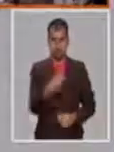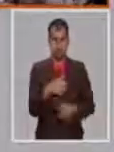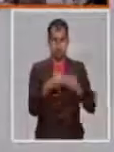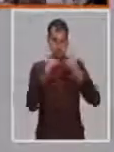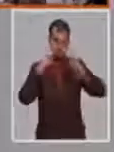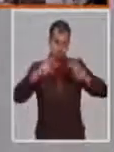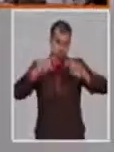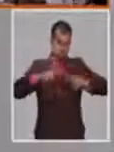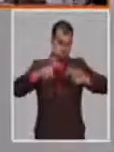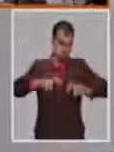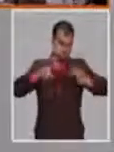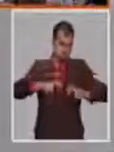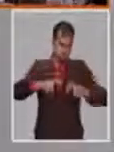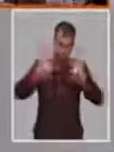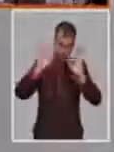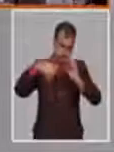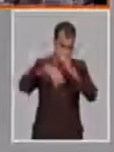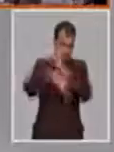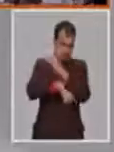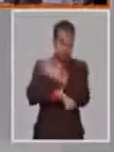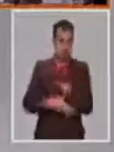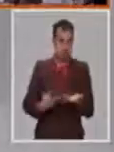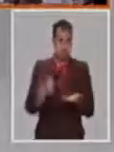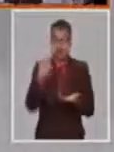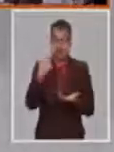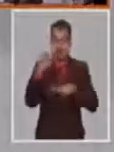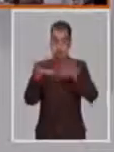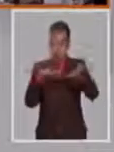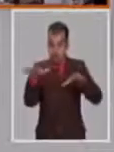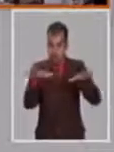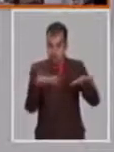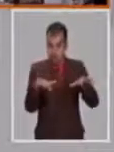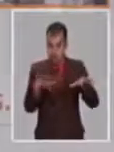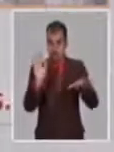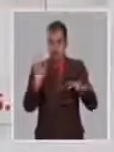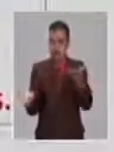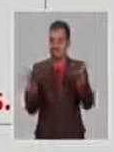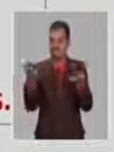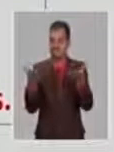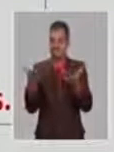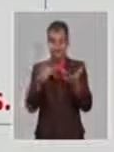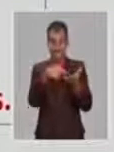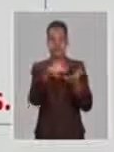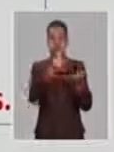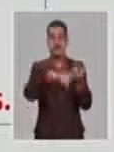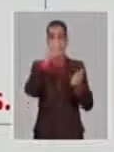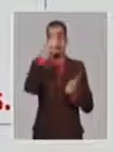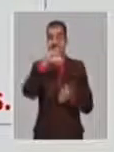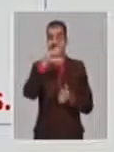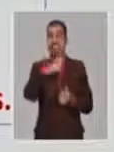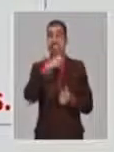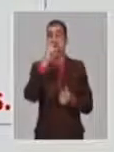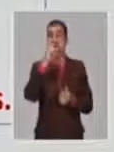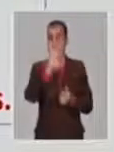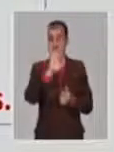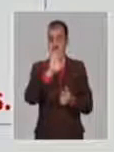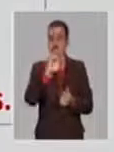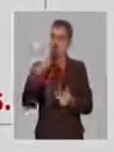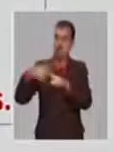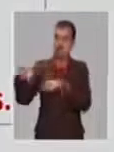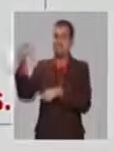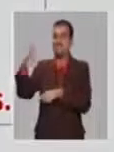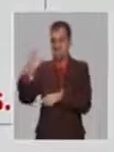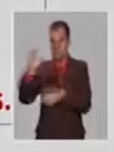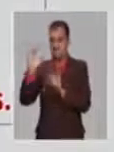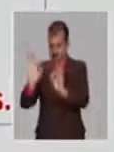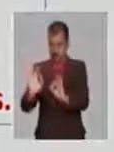estudio multicéntrico, vamos a ver en los sitios, controlado con placebo, igual, aleatorizado, o sea, porque la persona no